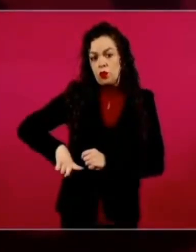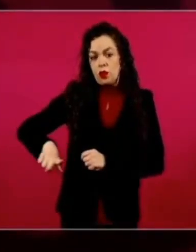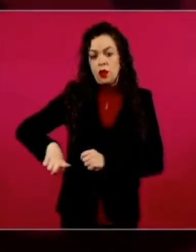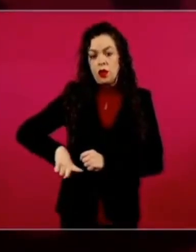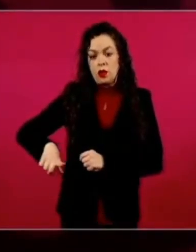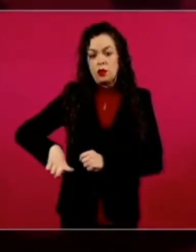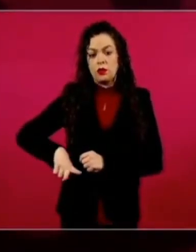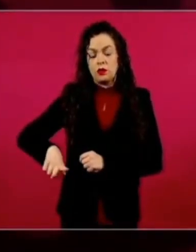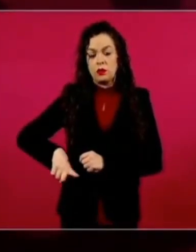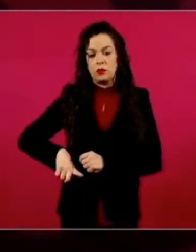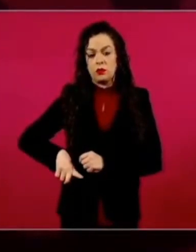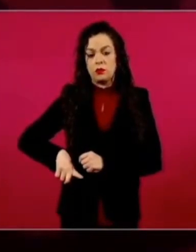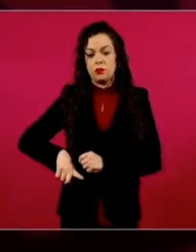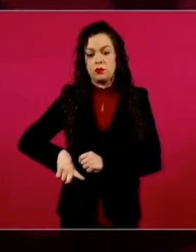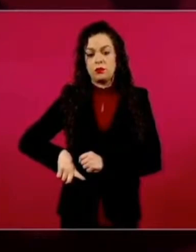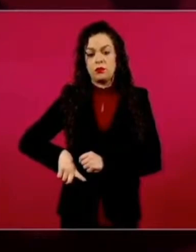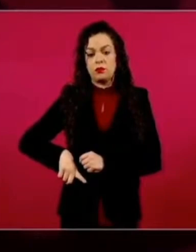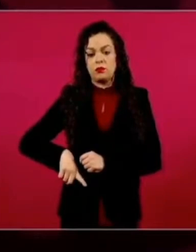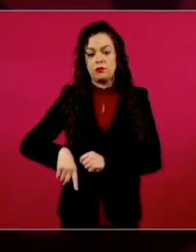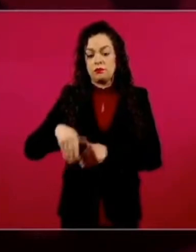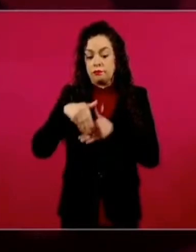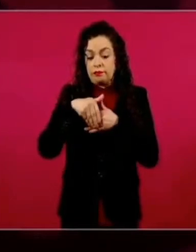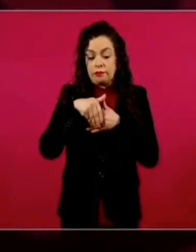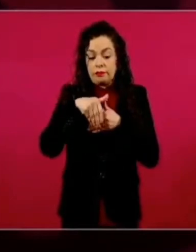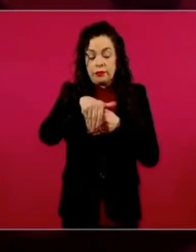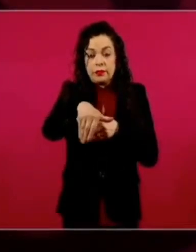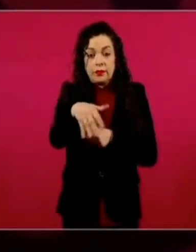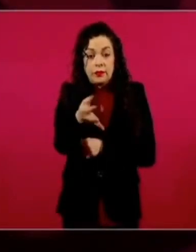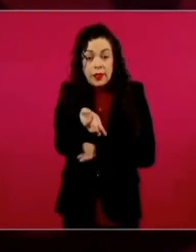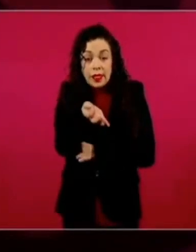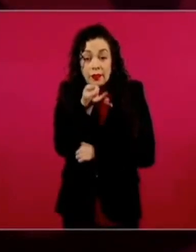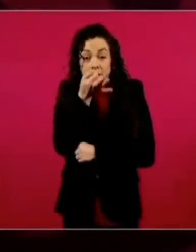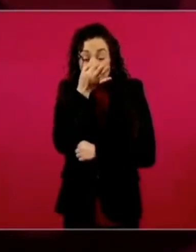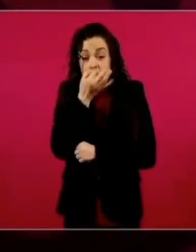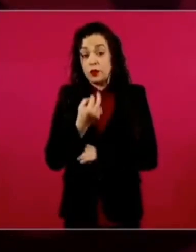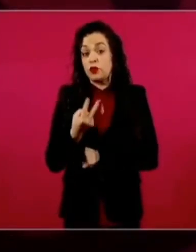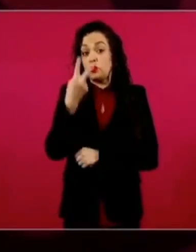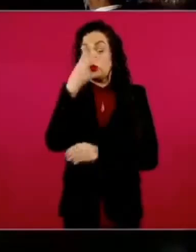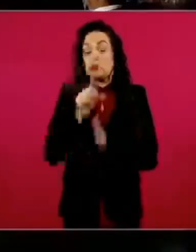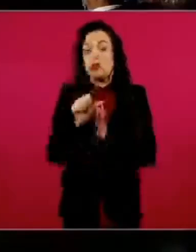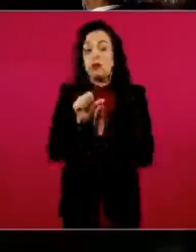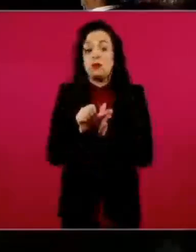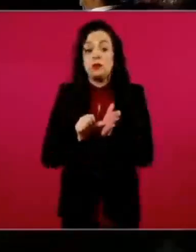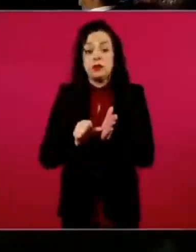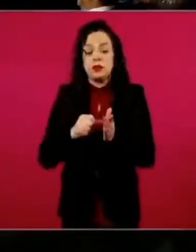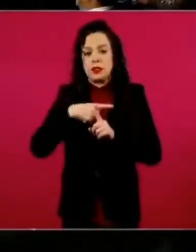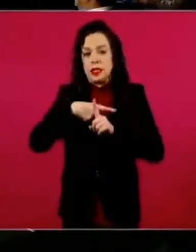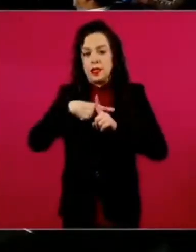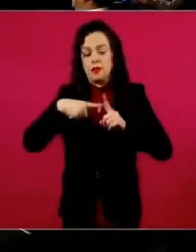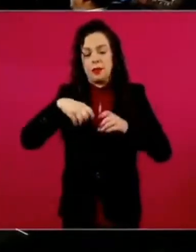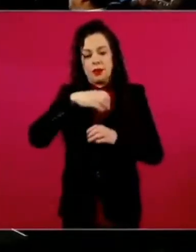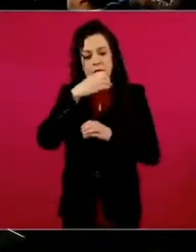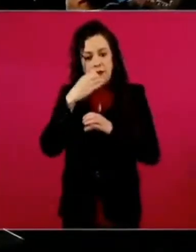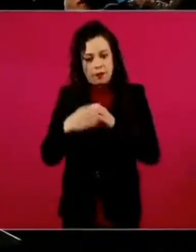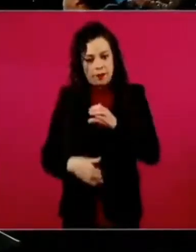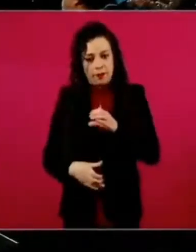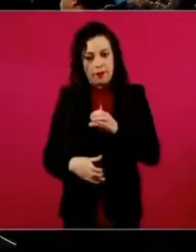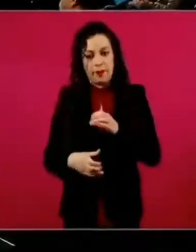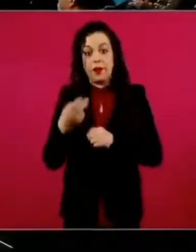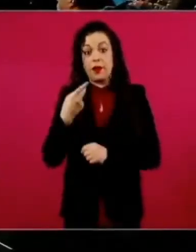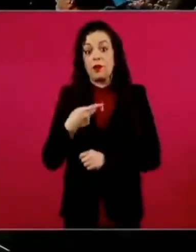porque ya nos faltan 2 meses y medio y vamos a tener un informe el día 1 de